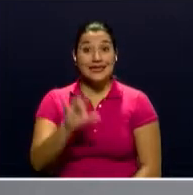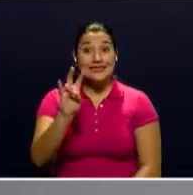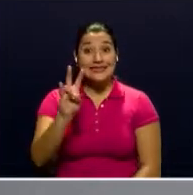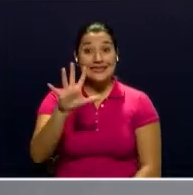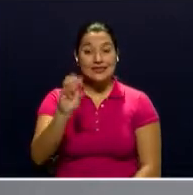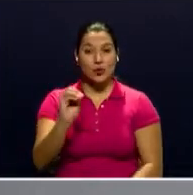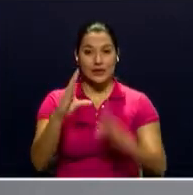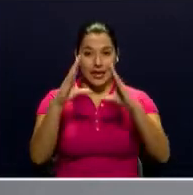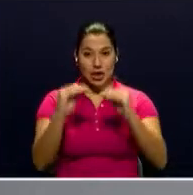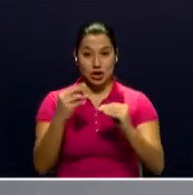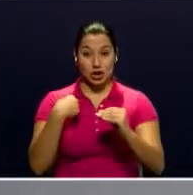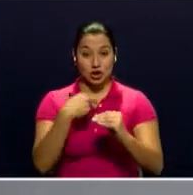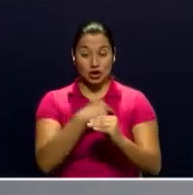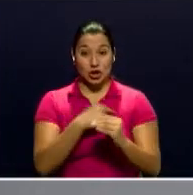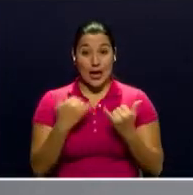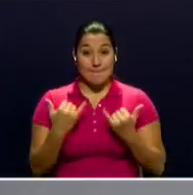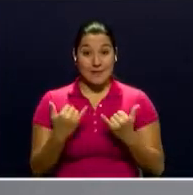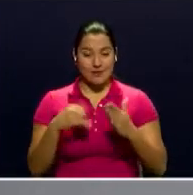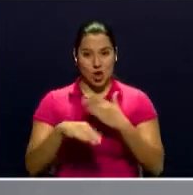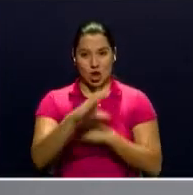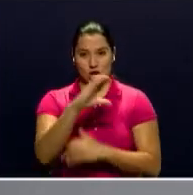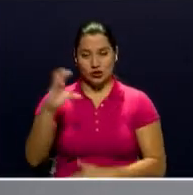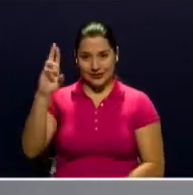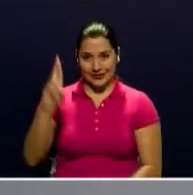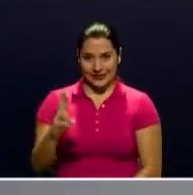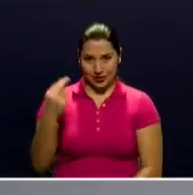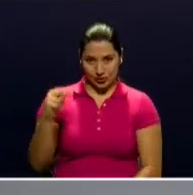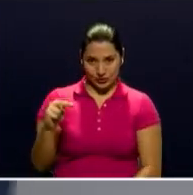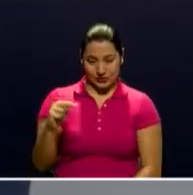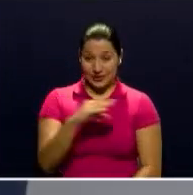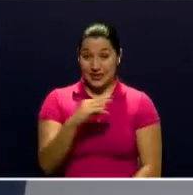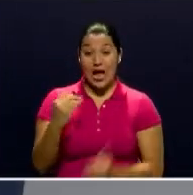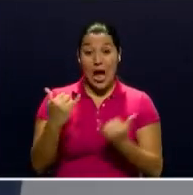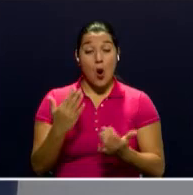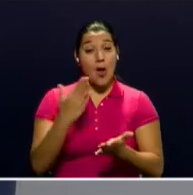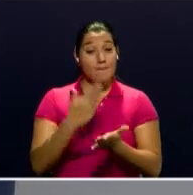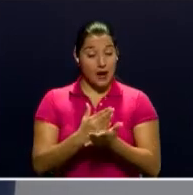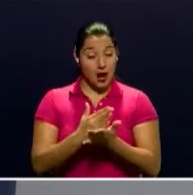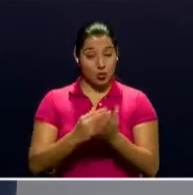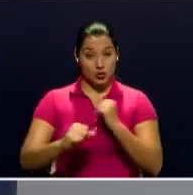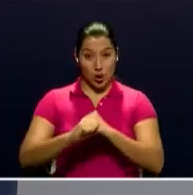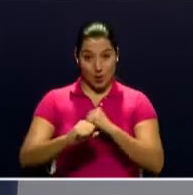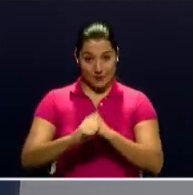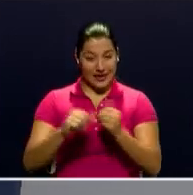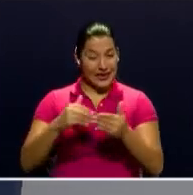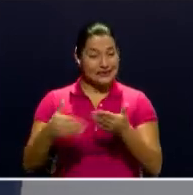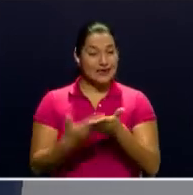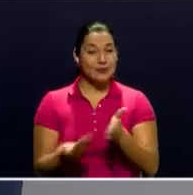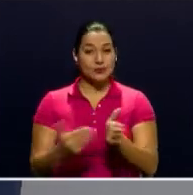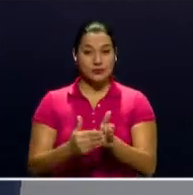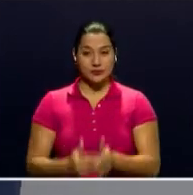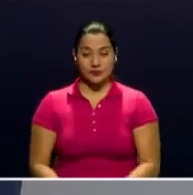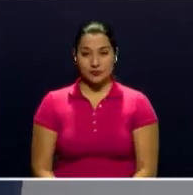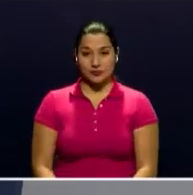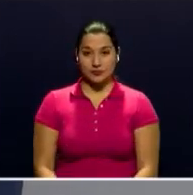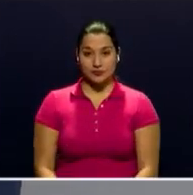7:50 de la noche, estamos en vivo en Costa Rica Noticias y vamos a una pausa comercial y enseguida regresamos.